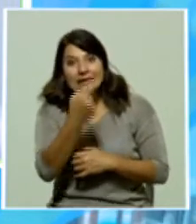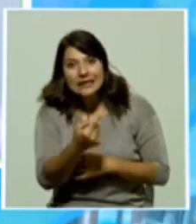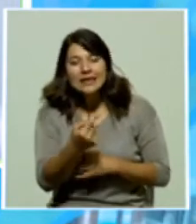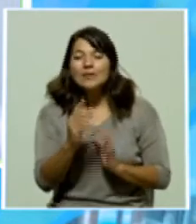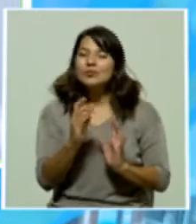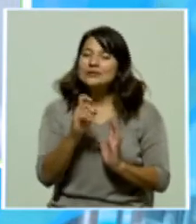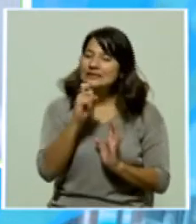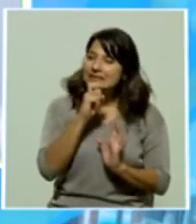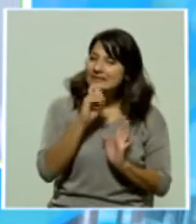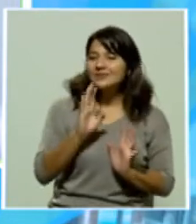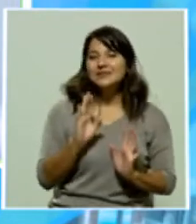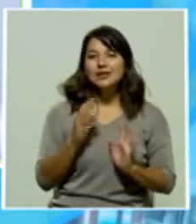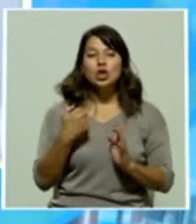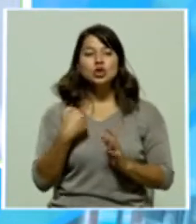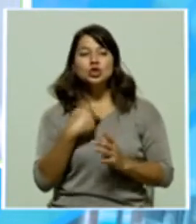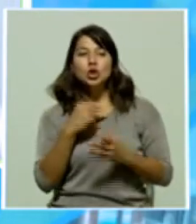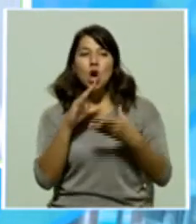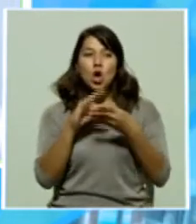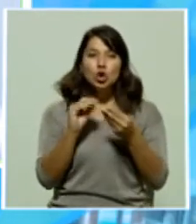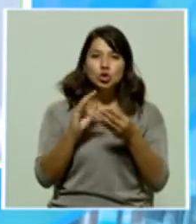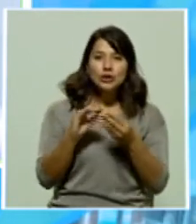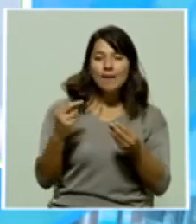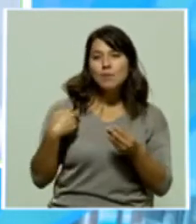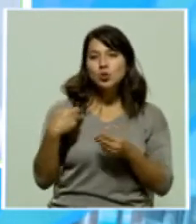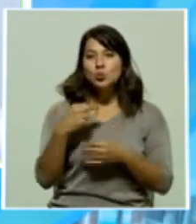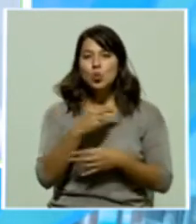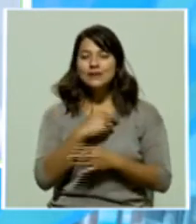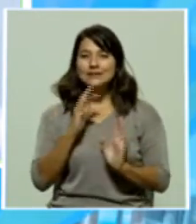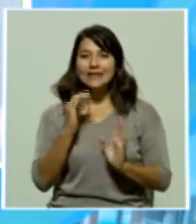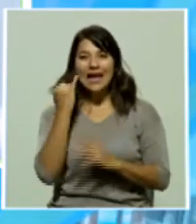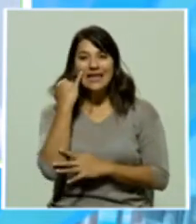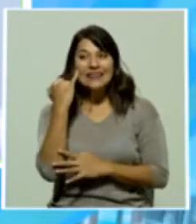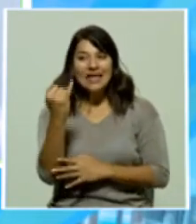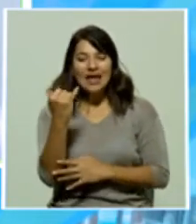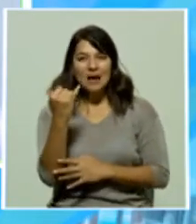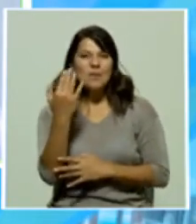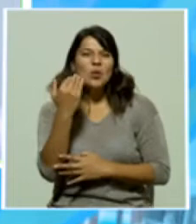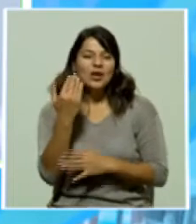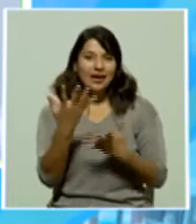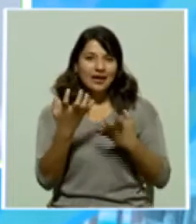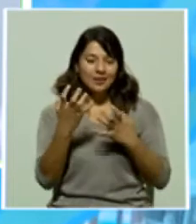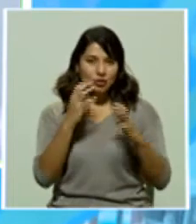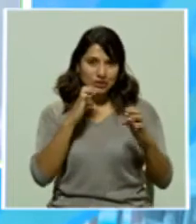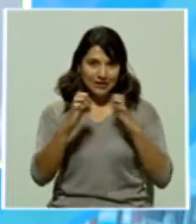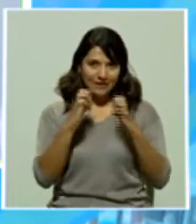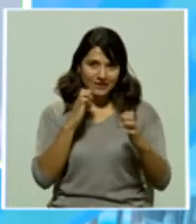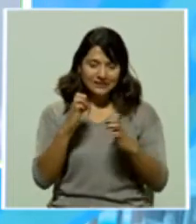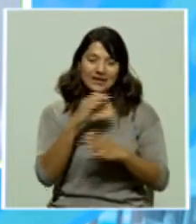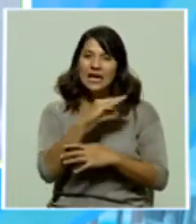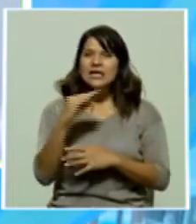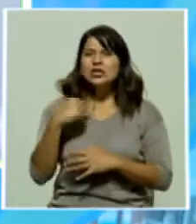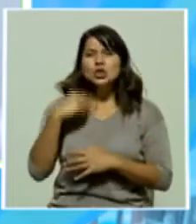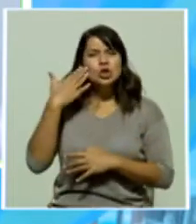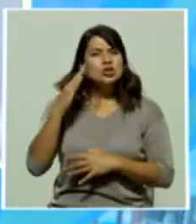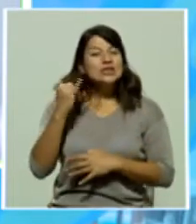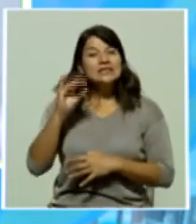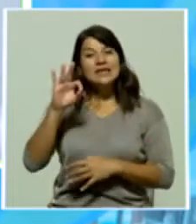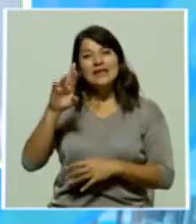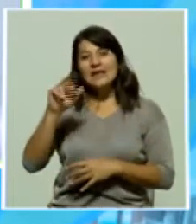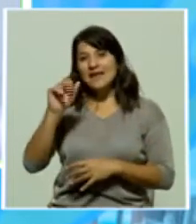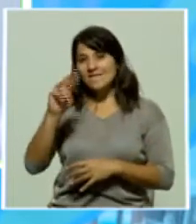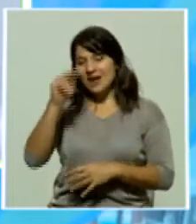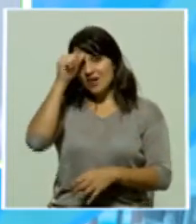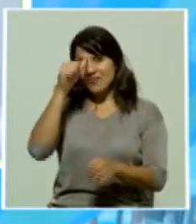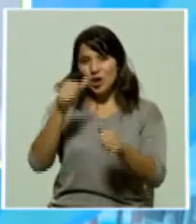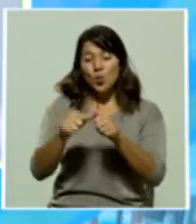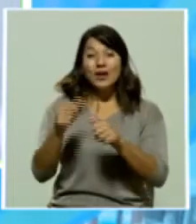contándole más o menos cuál era nuestra propuesta de la entrevista. Incluso, no sé si Fran lo recuerda, pero el día